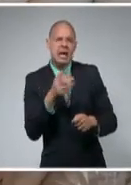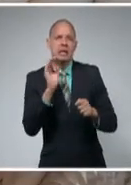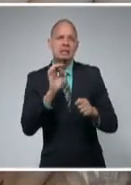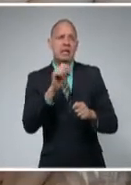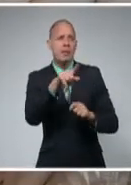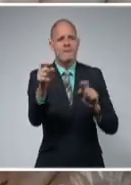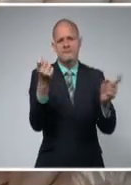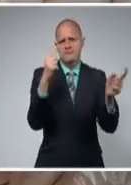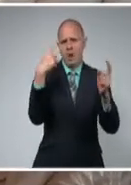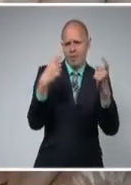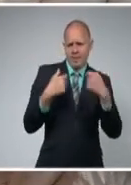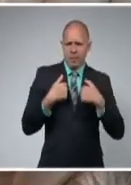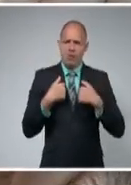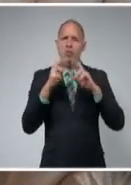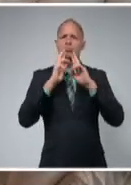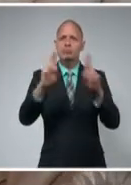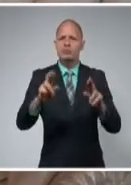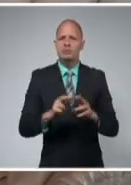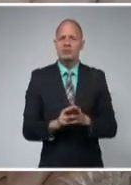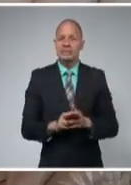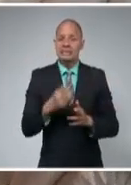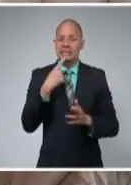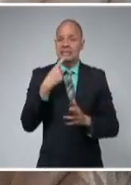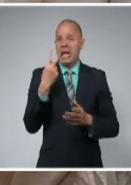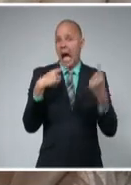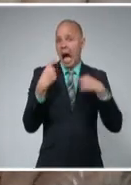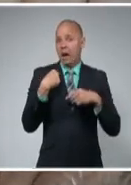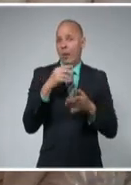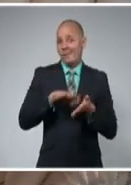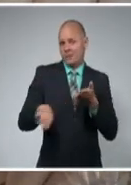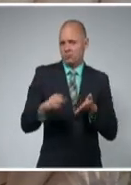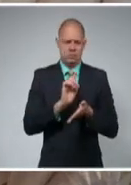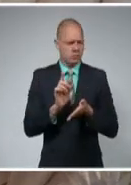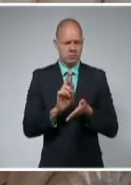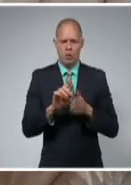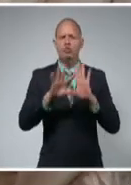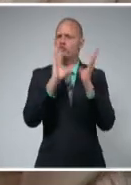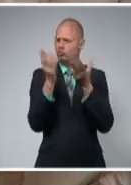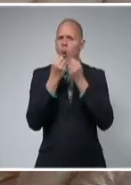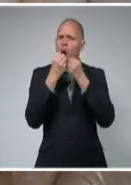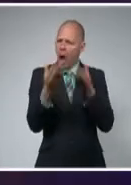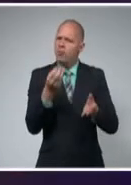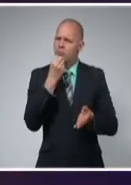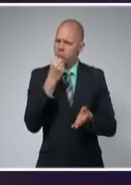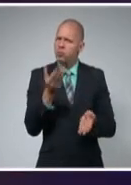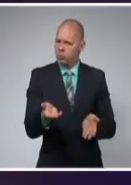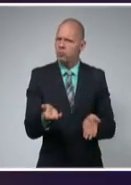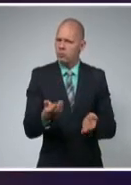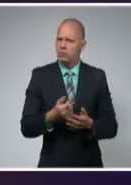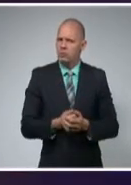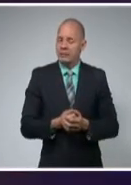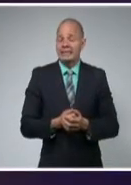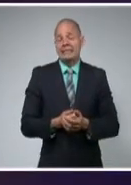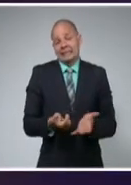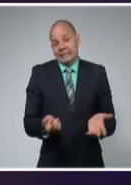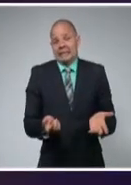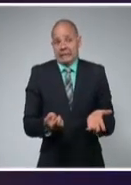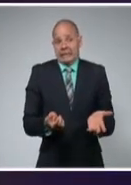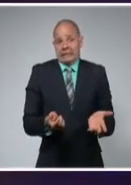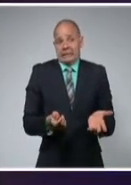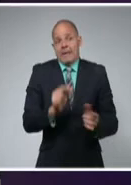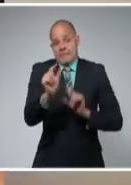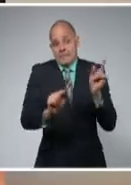son abordables en la prensa, todos. Incluso los que se dicen tabú. Depende de la manera en que tú lo enfoques. Y eso provoca un debate. Porque la